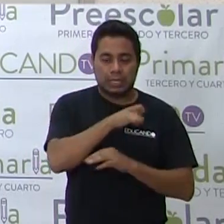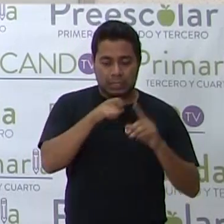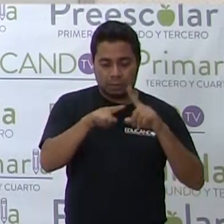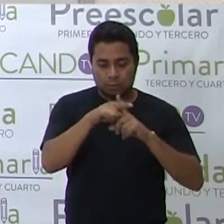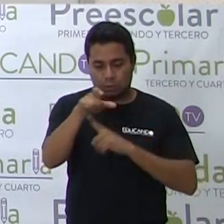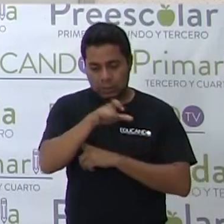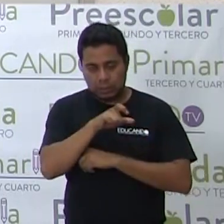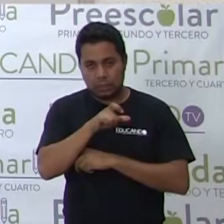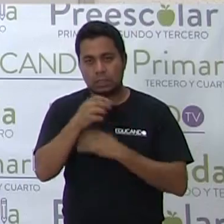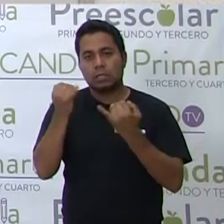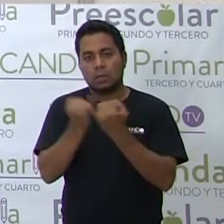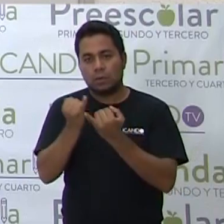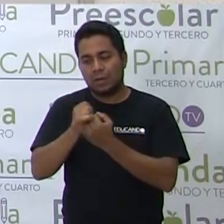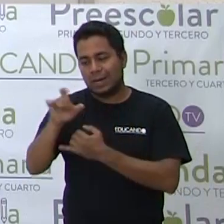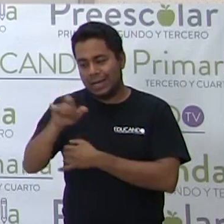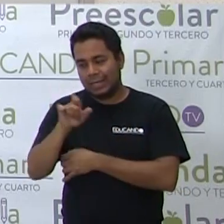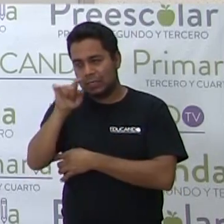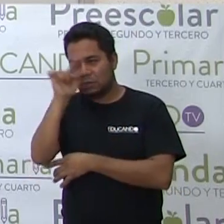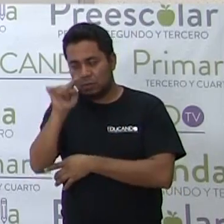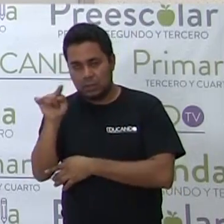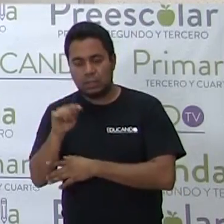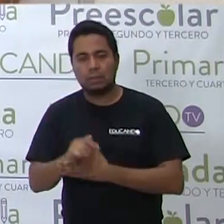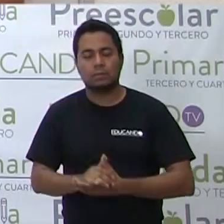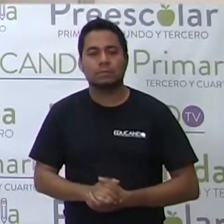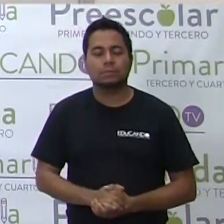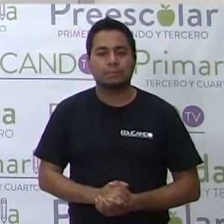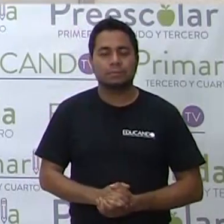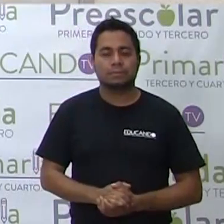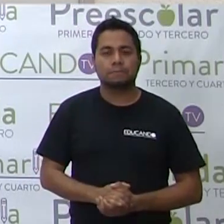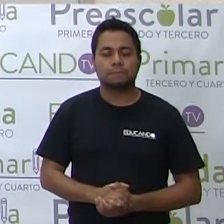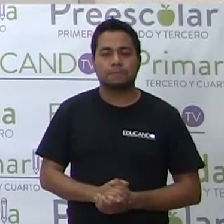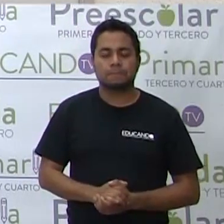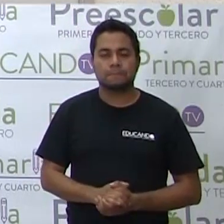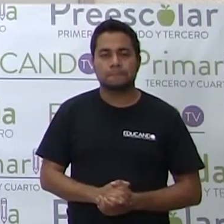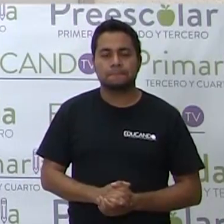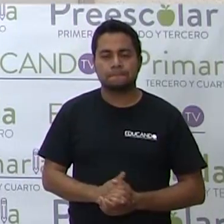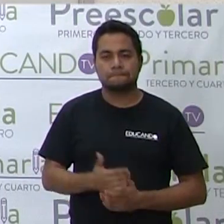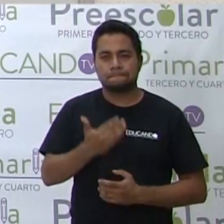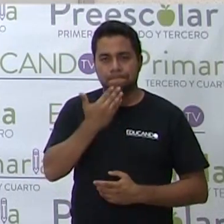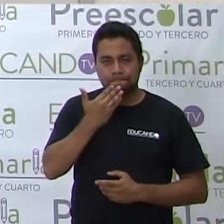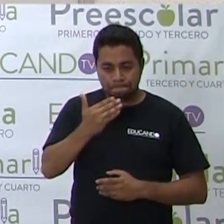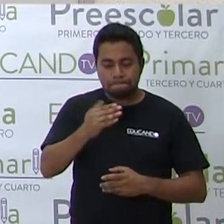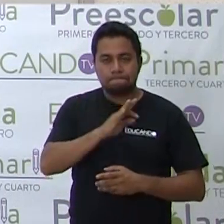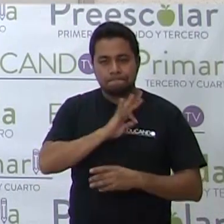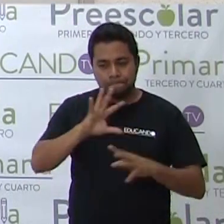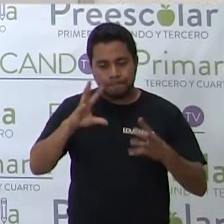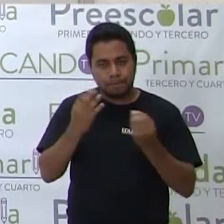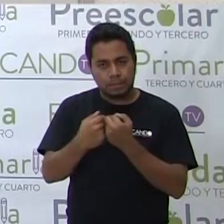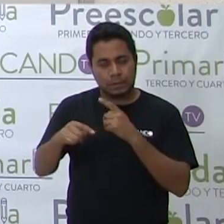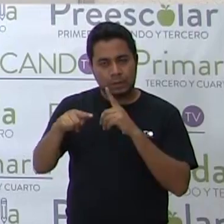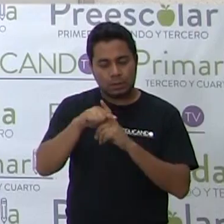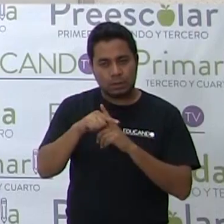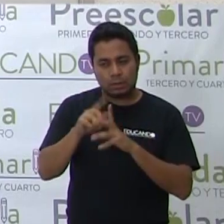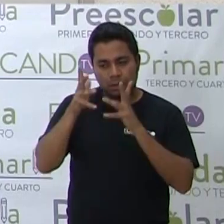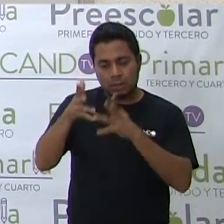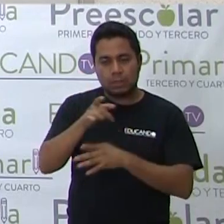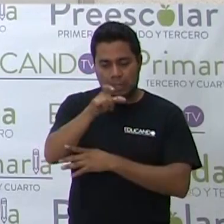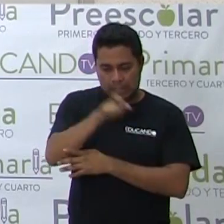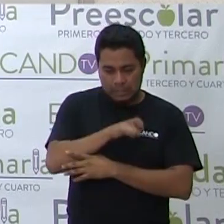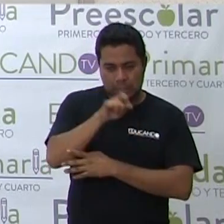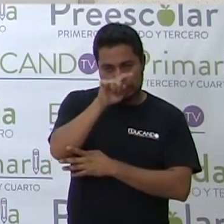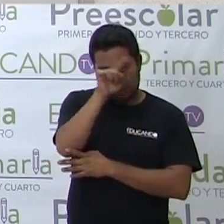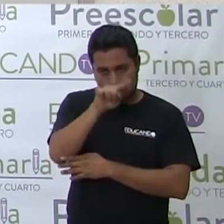x x cu ahora ya sumo esto y queda como x